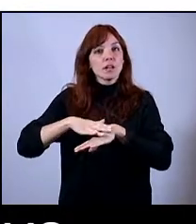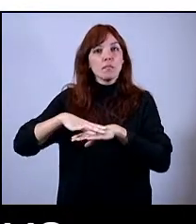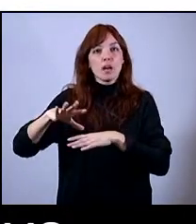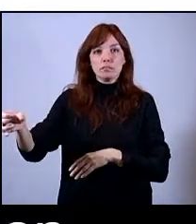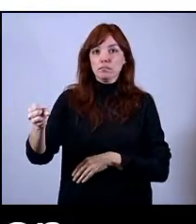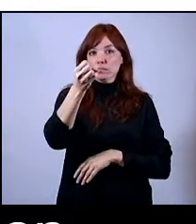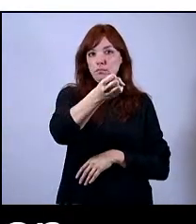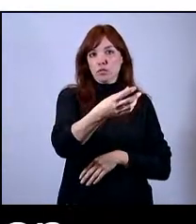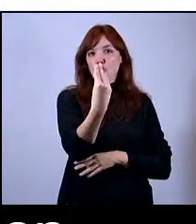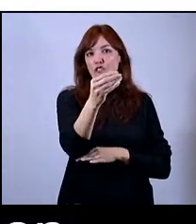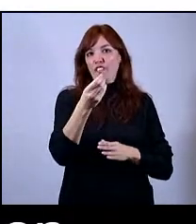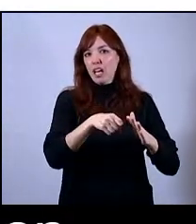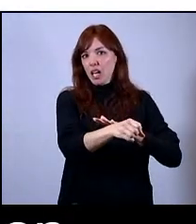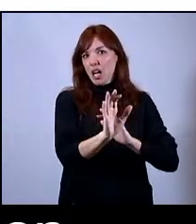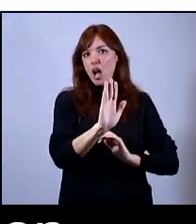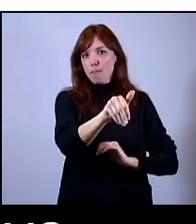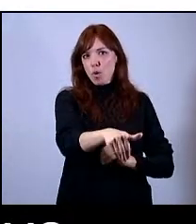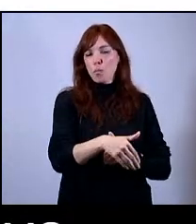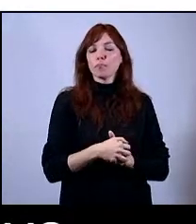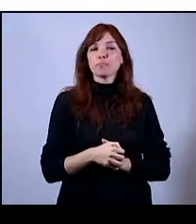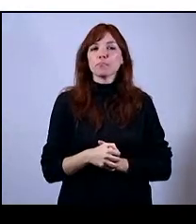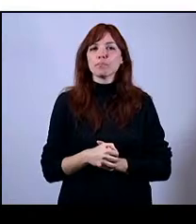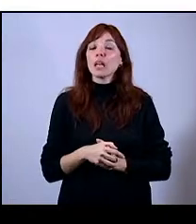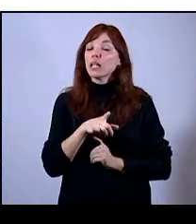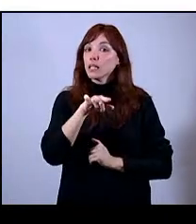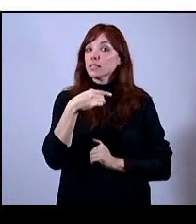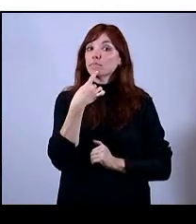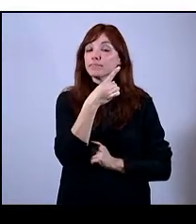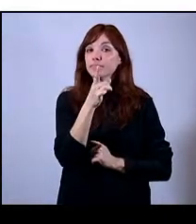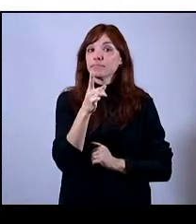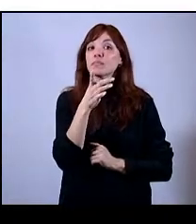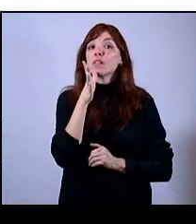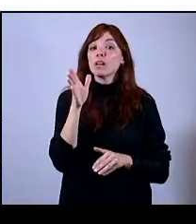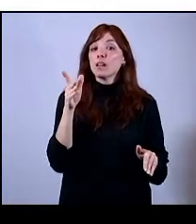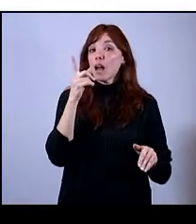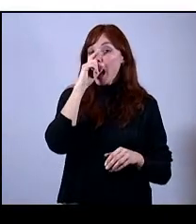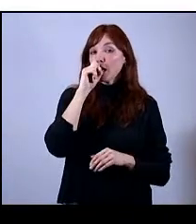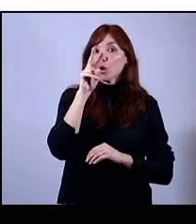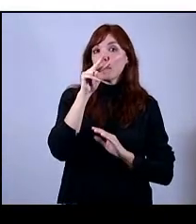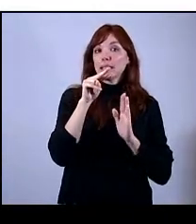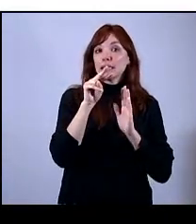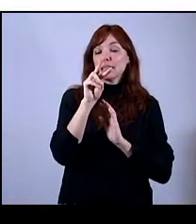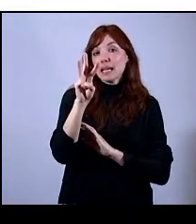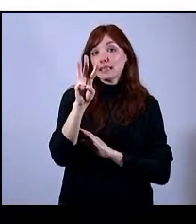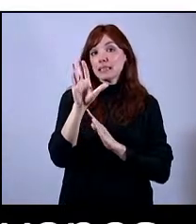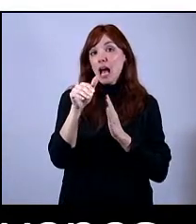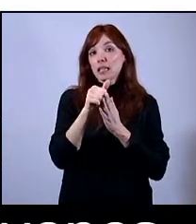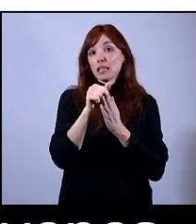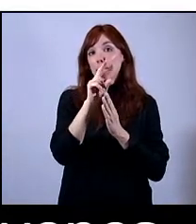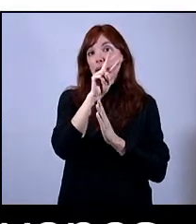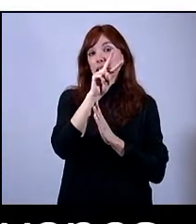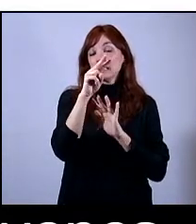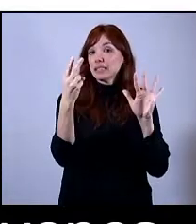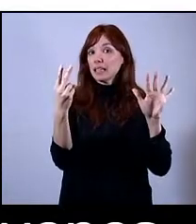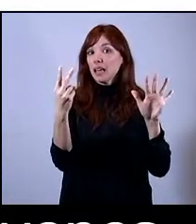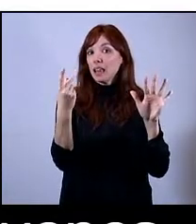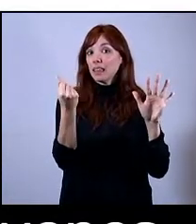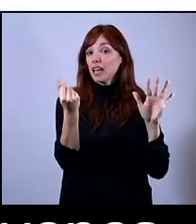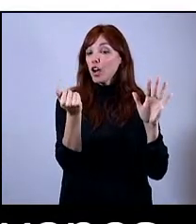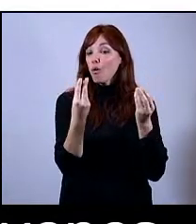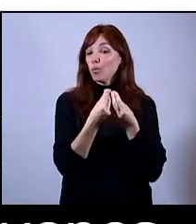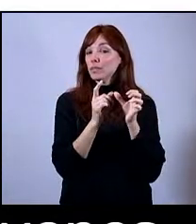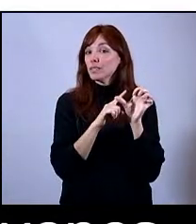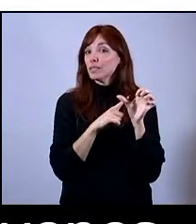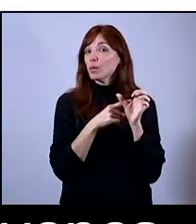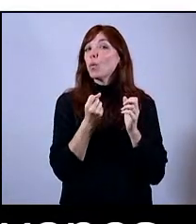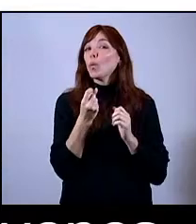de jóvenes. Como dato les comento que en todo el periodo 23-27 el dinero que tiene la Junta de Extremadura son